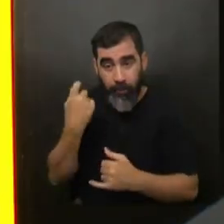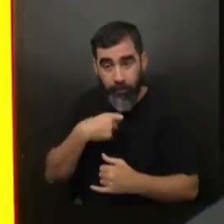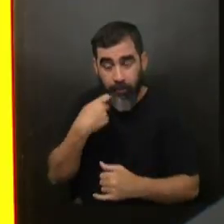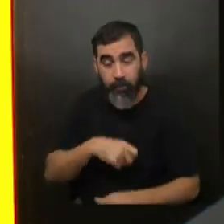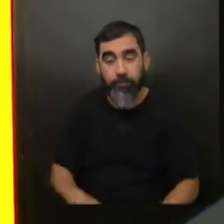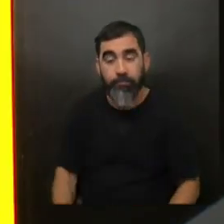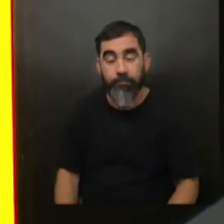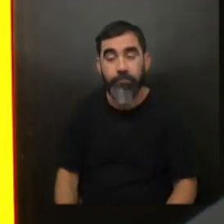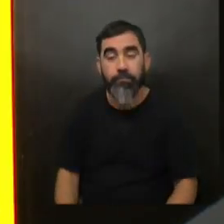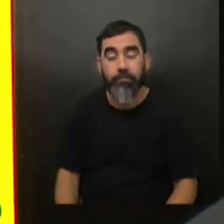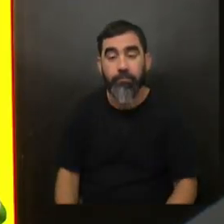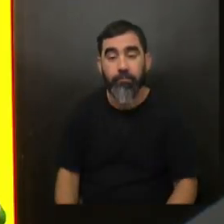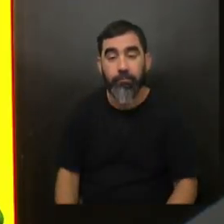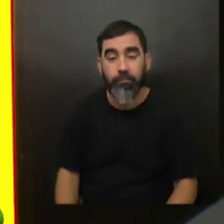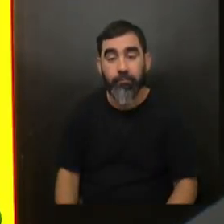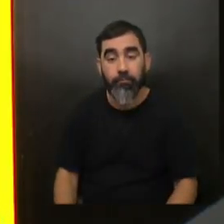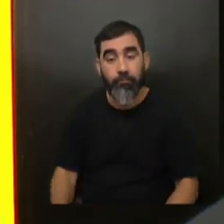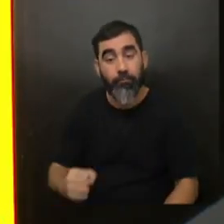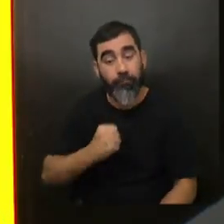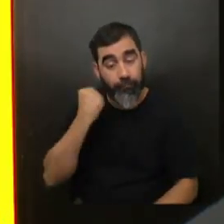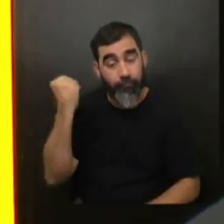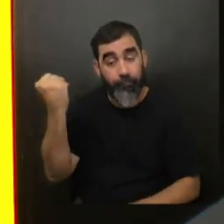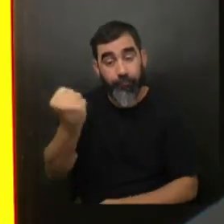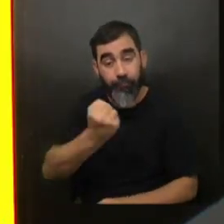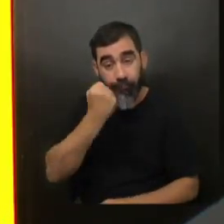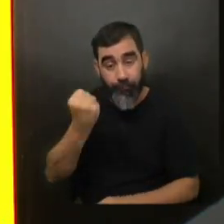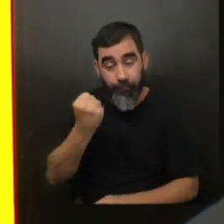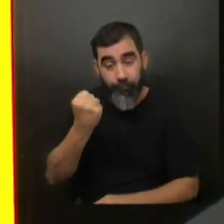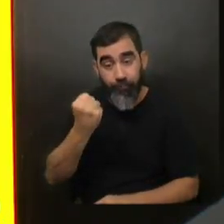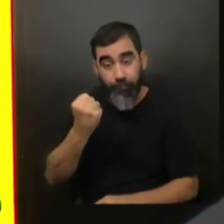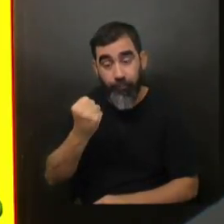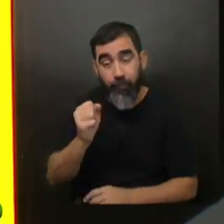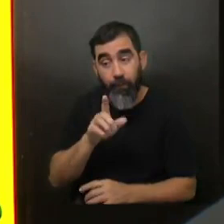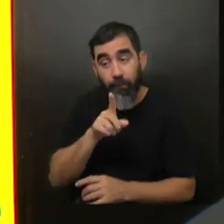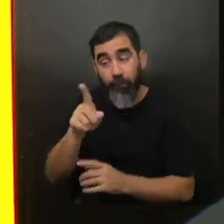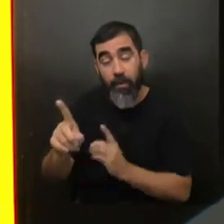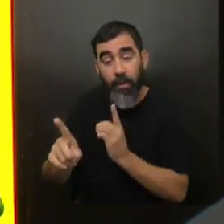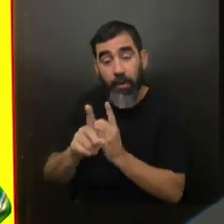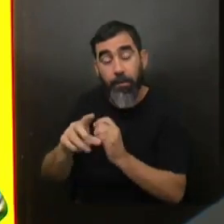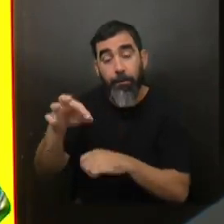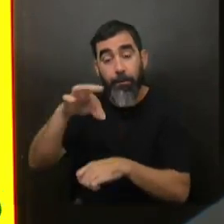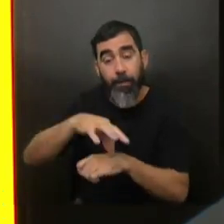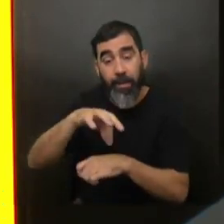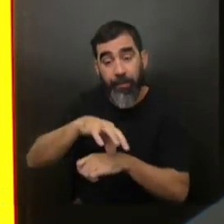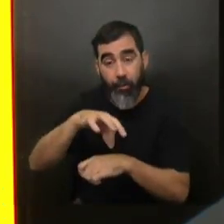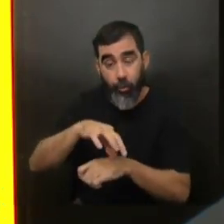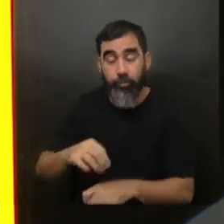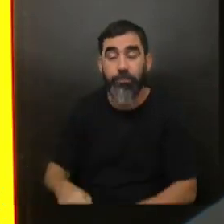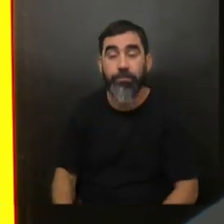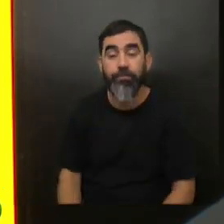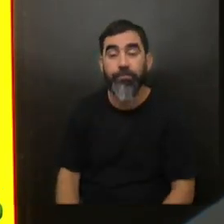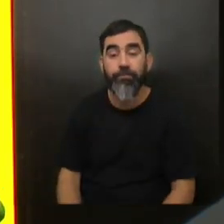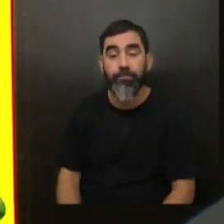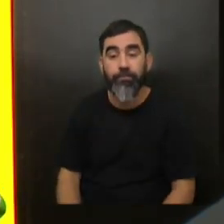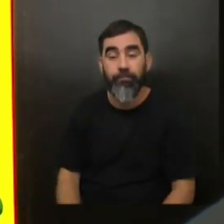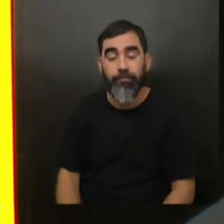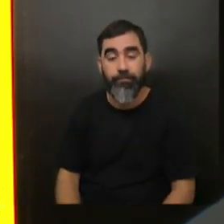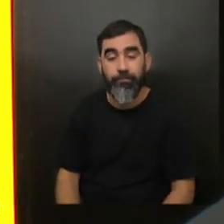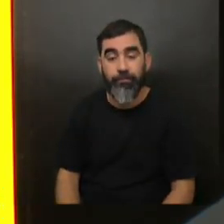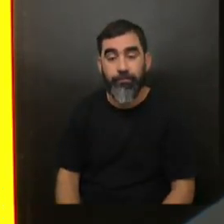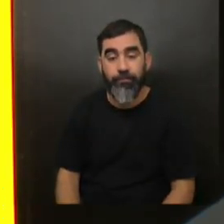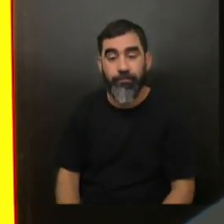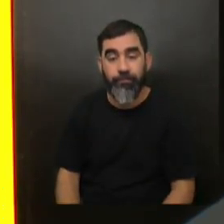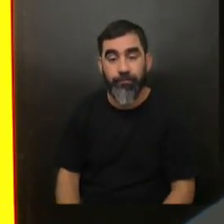eso resaltaba Rosario la importancia justamente de hacer esta consulta, ¿no? Y nos decía que también